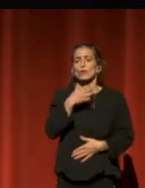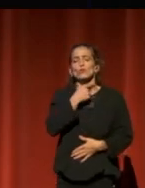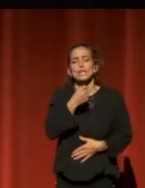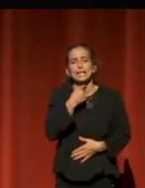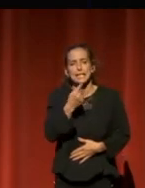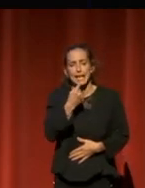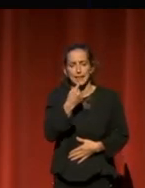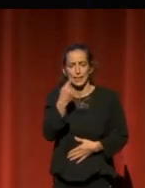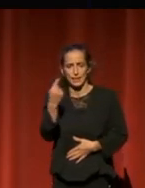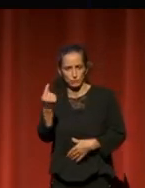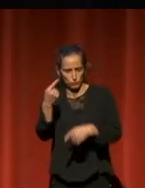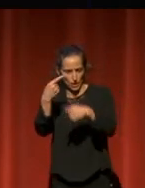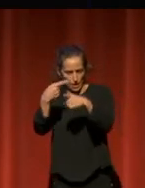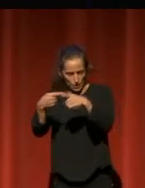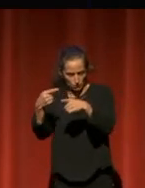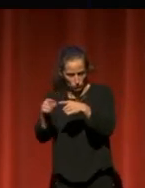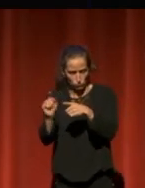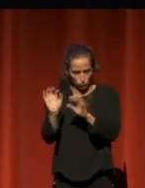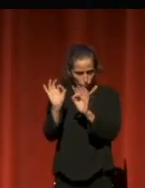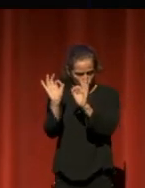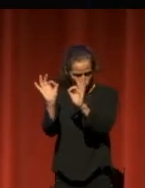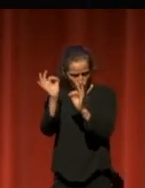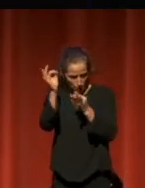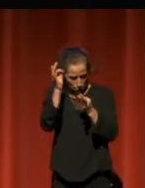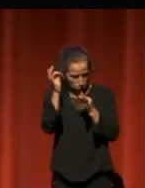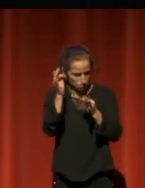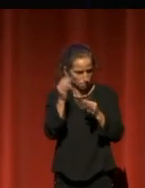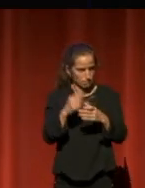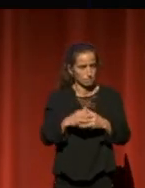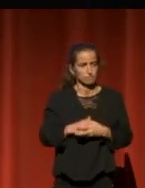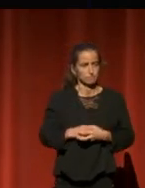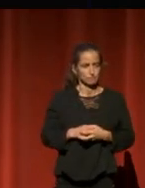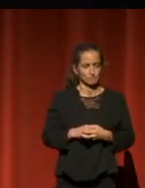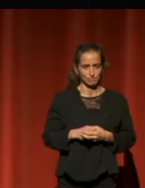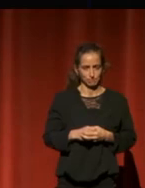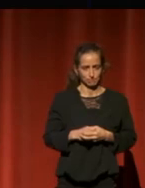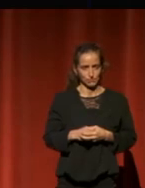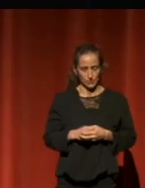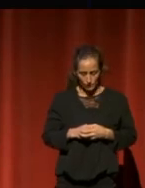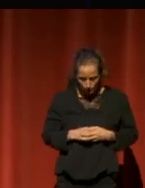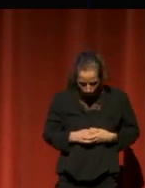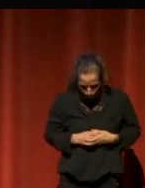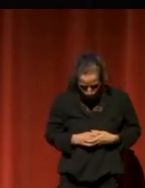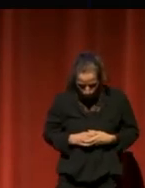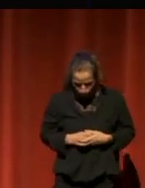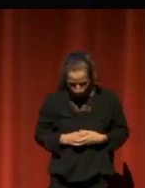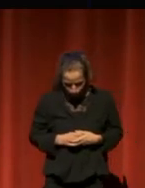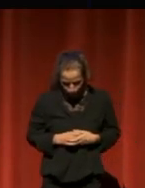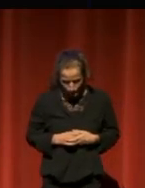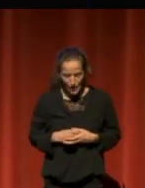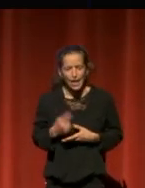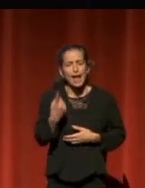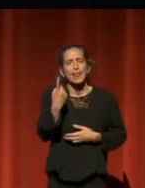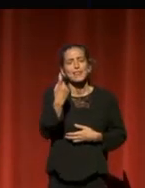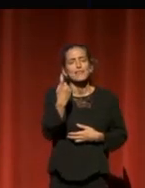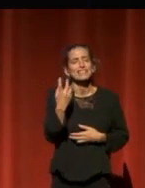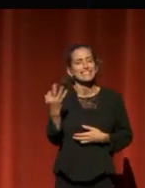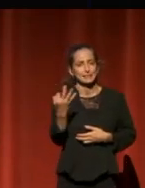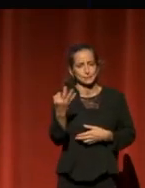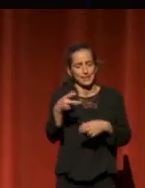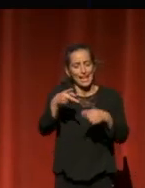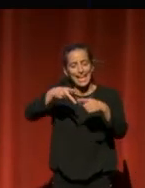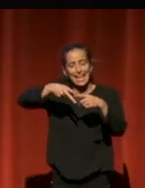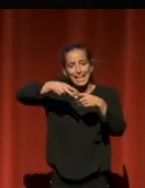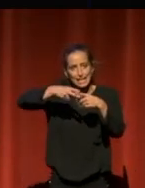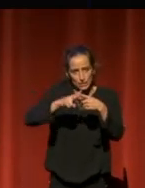hilo un momentito de lo que decías y ya lo dejo. Necesitamos instrumentos, ¿vale? Yo creo que